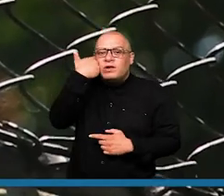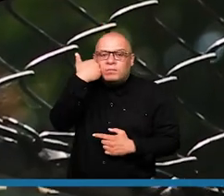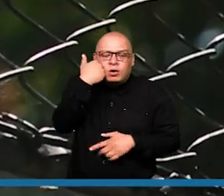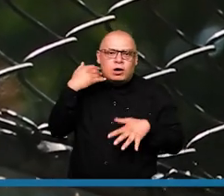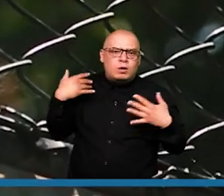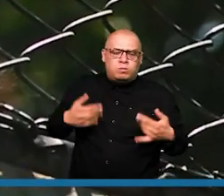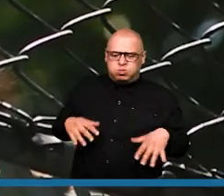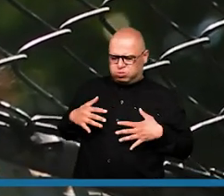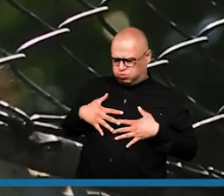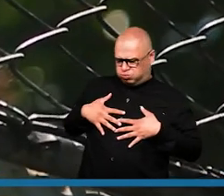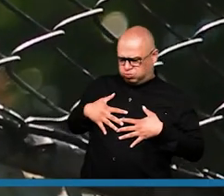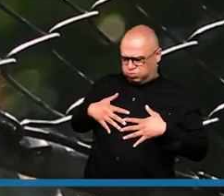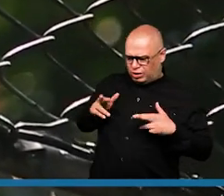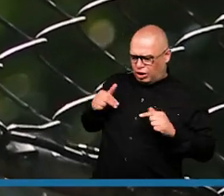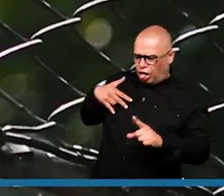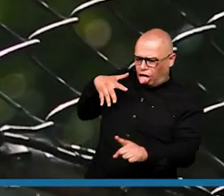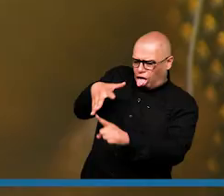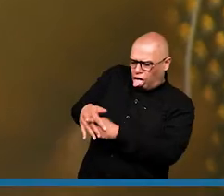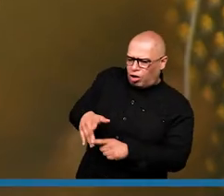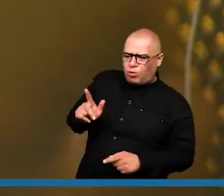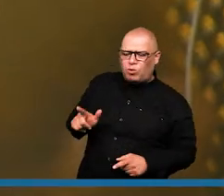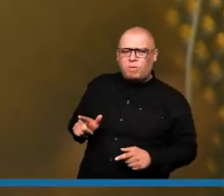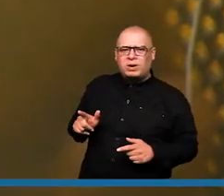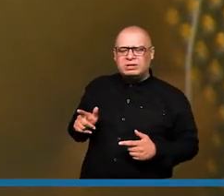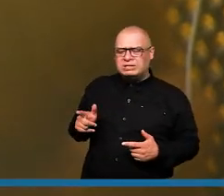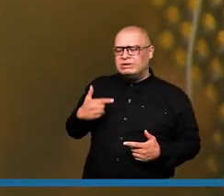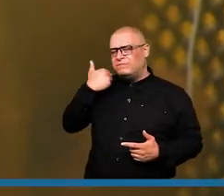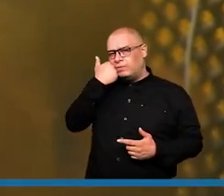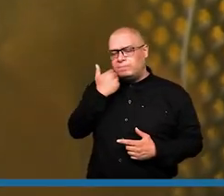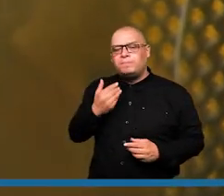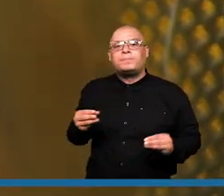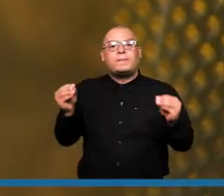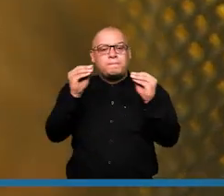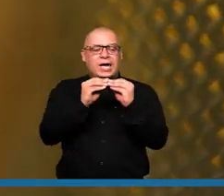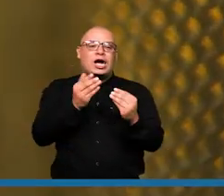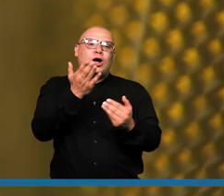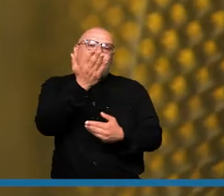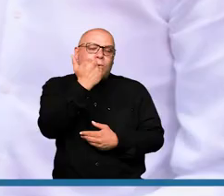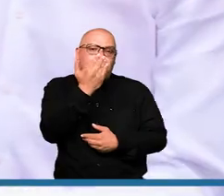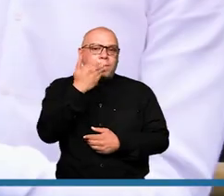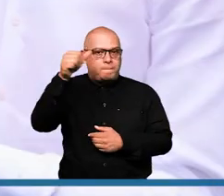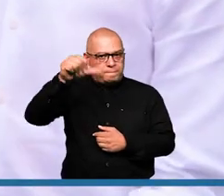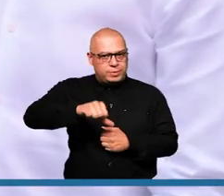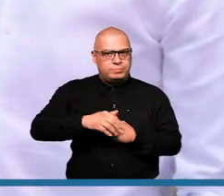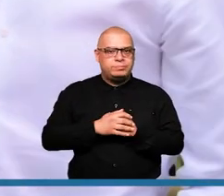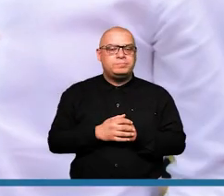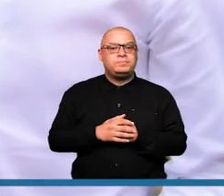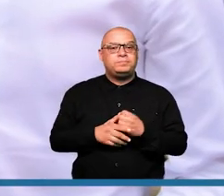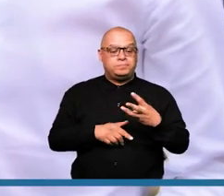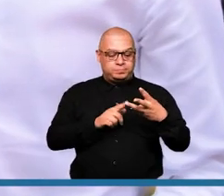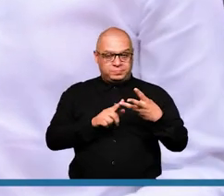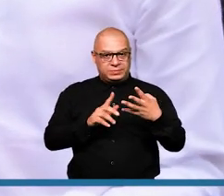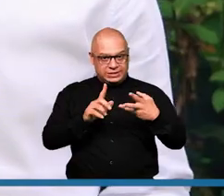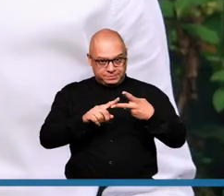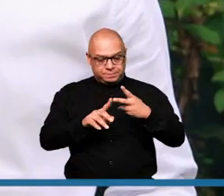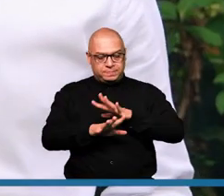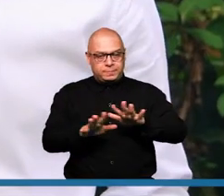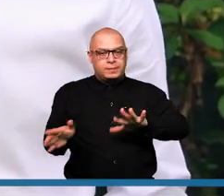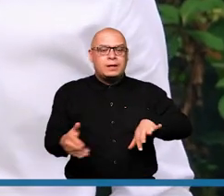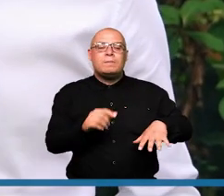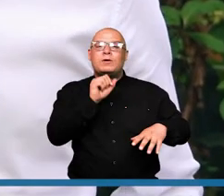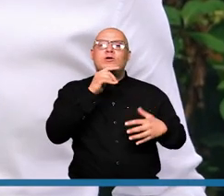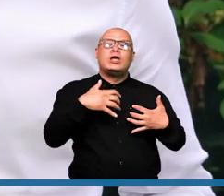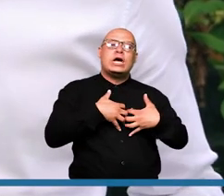de ellos y requieren procesos complejos de tratamiento, y también la parte nutricional. Bueno, ¿y cuál es la diferencia entre el zoológico